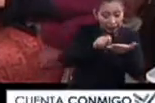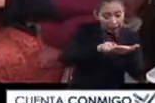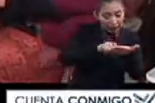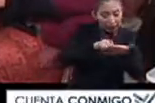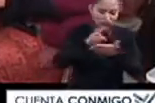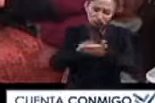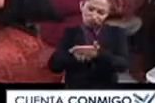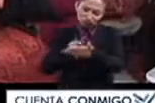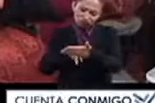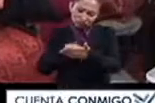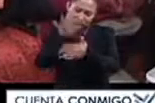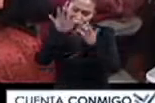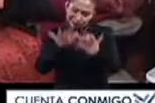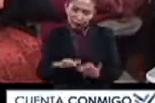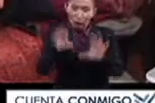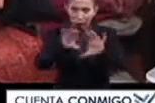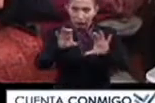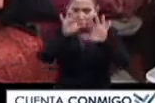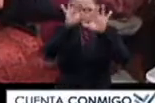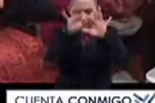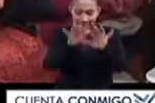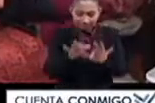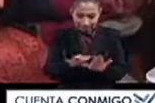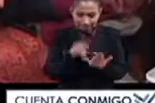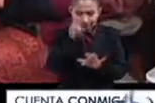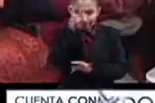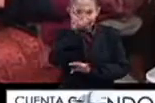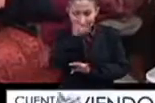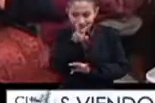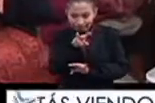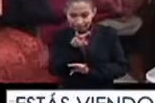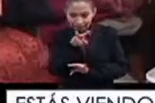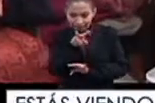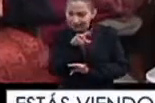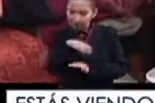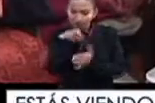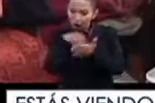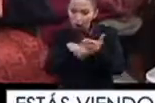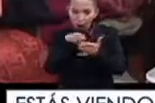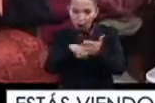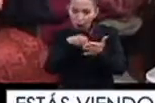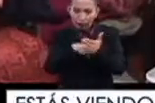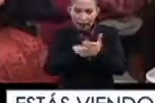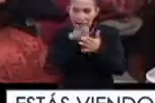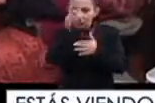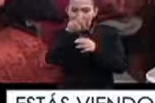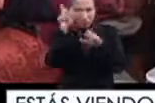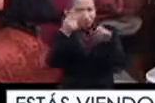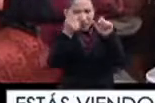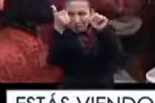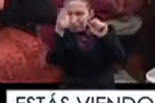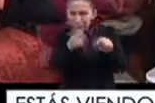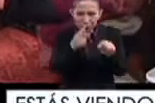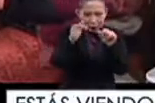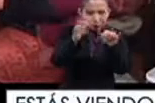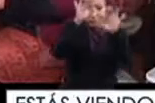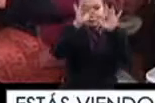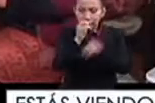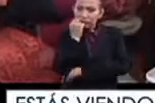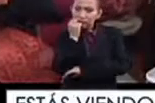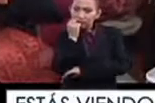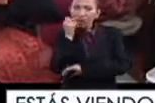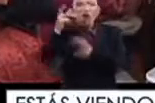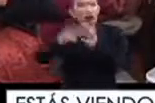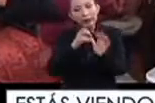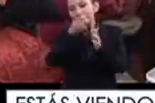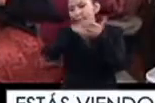otro día? Escribo siempre directo sobre la computadora, cuando corrijo en la computadora muchas veces, y después cuando